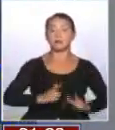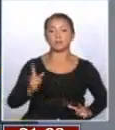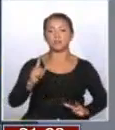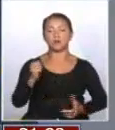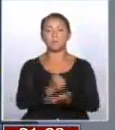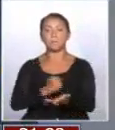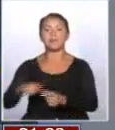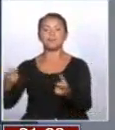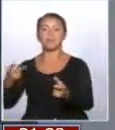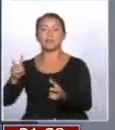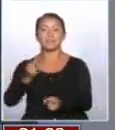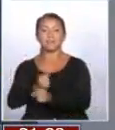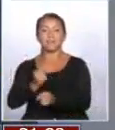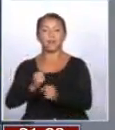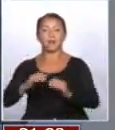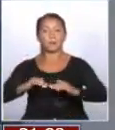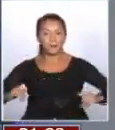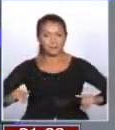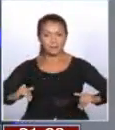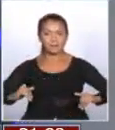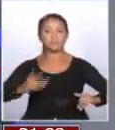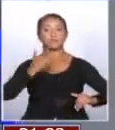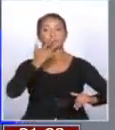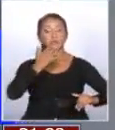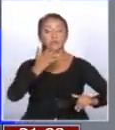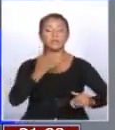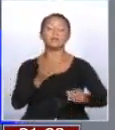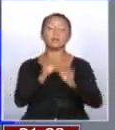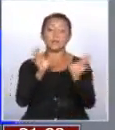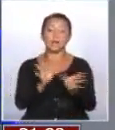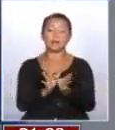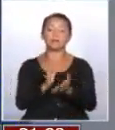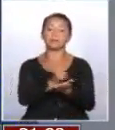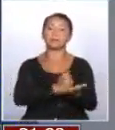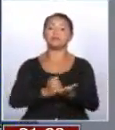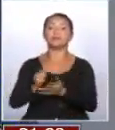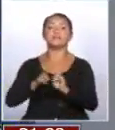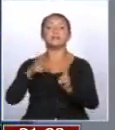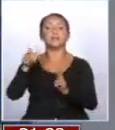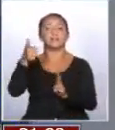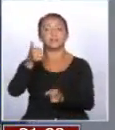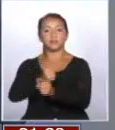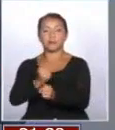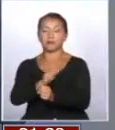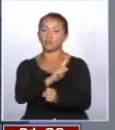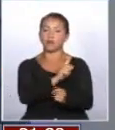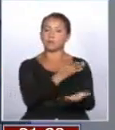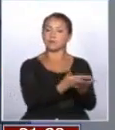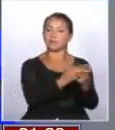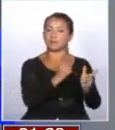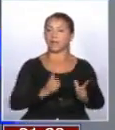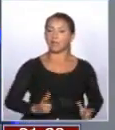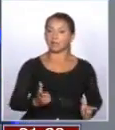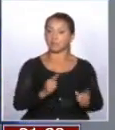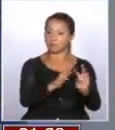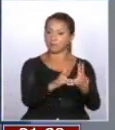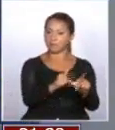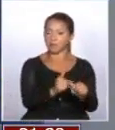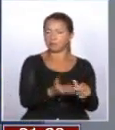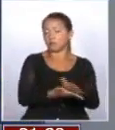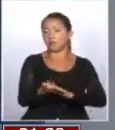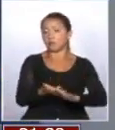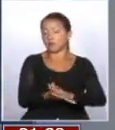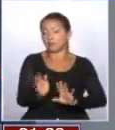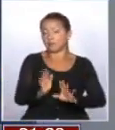ser un detalle es importante porque el pasaporte diplomático es para realizar bien el trabajo, no para las vacaciones familiares, por